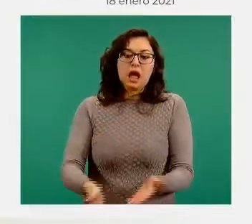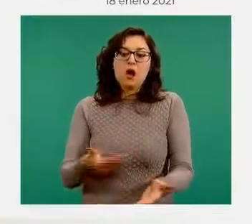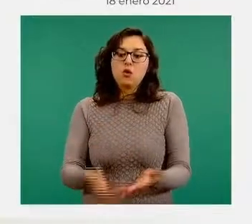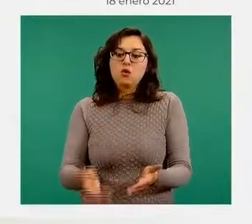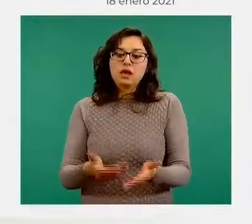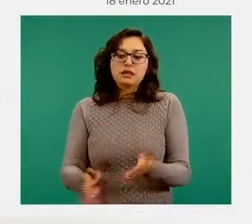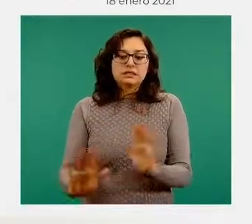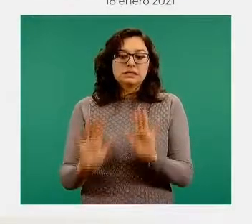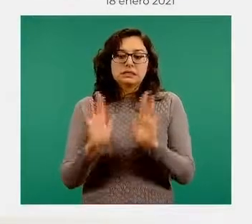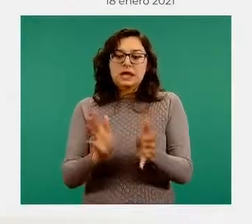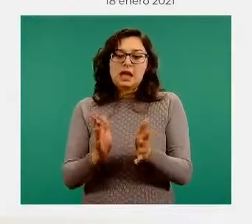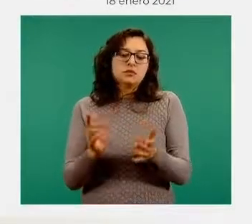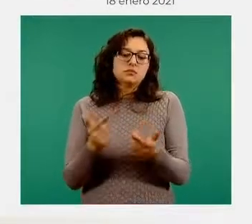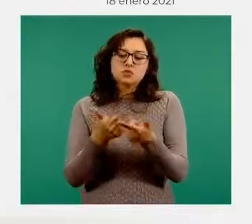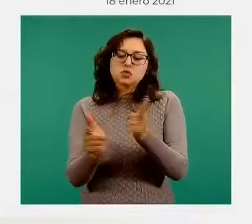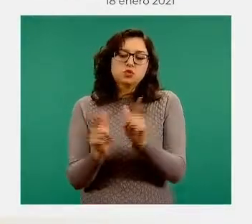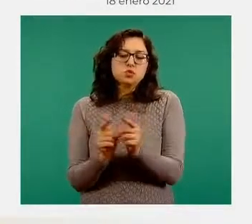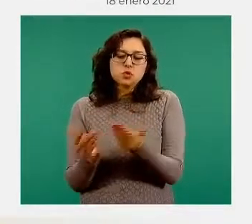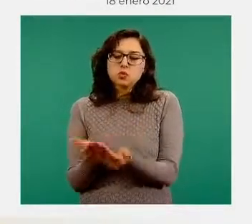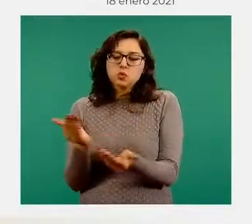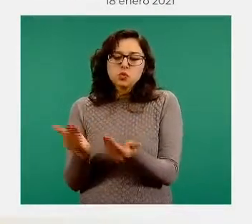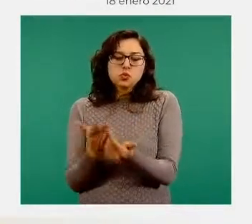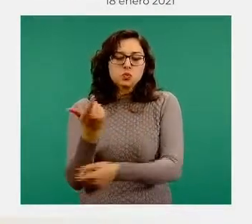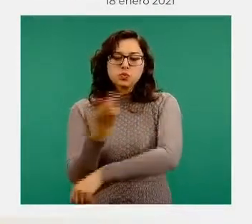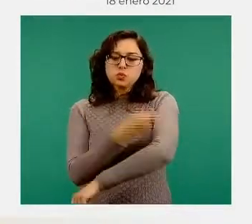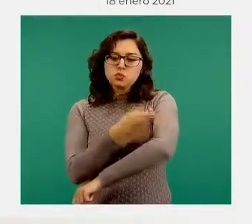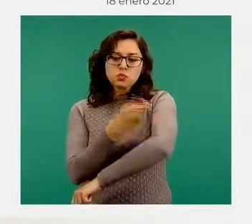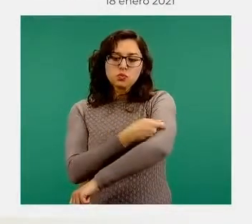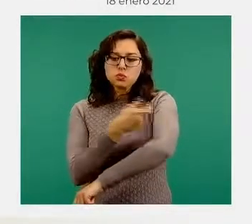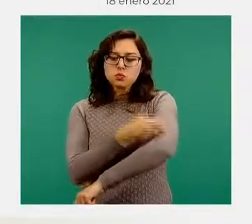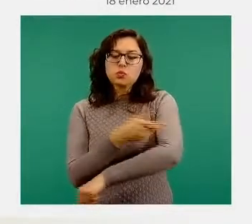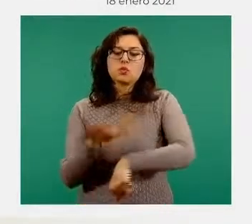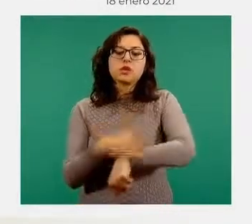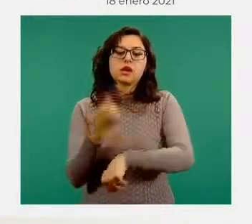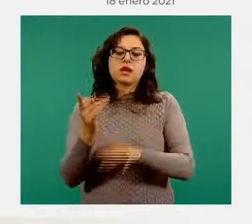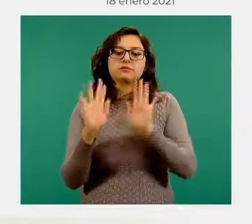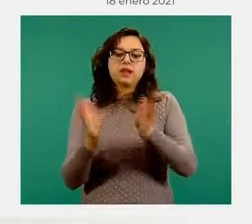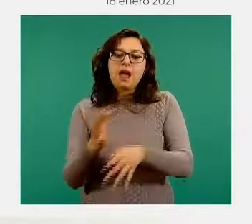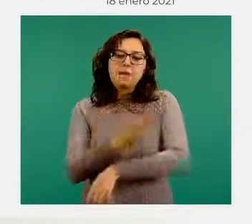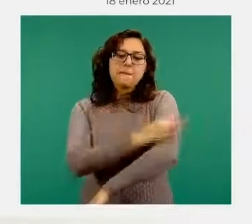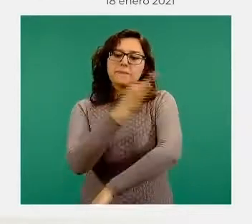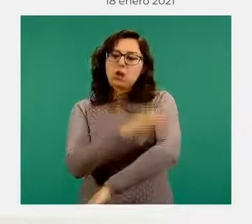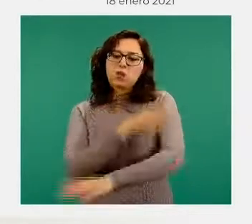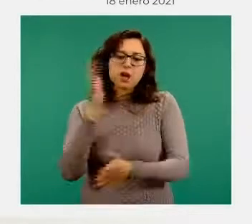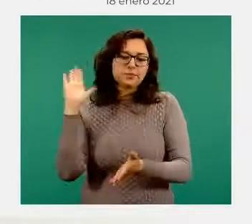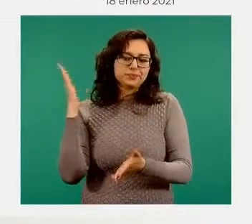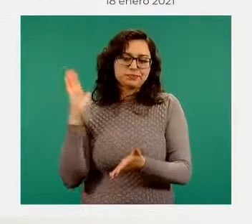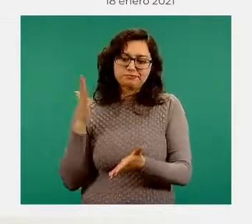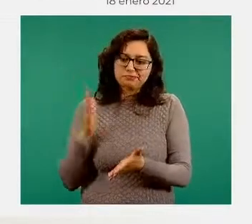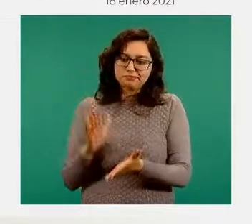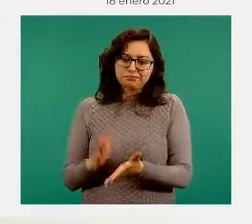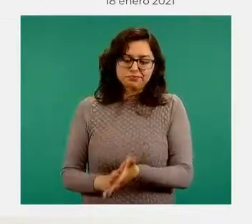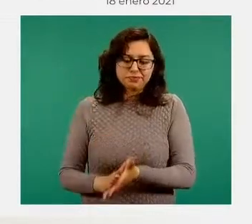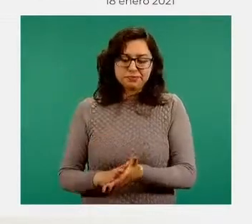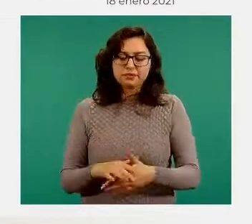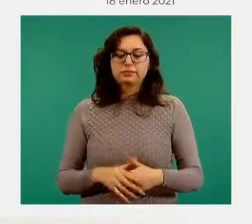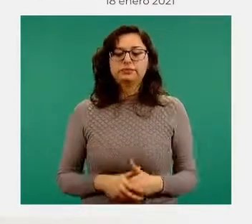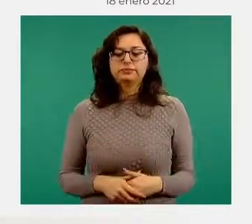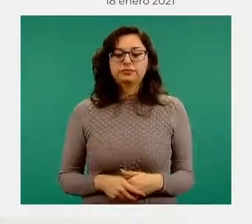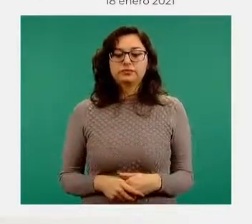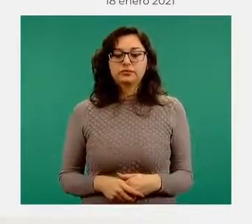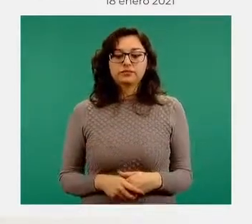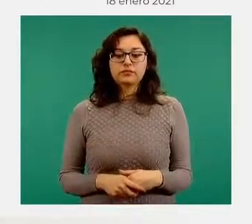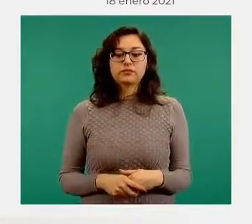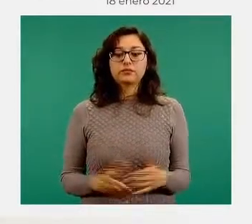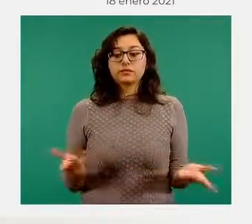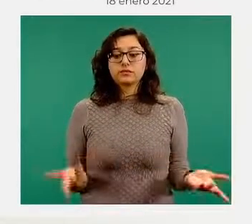son pequeños paquetes que se van usando en cada unidad de salud y la suma total es muy pequeña. Verán